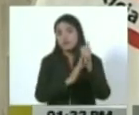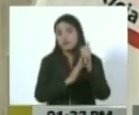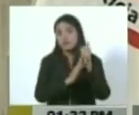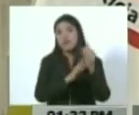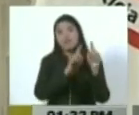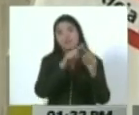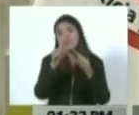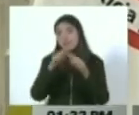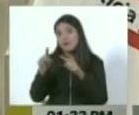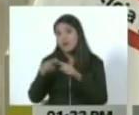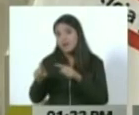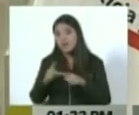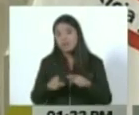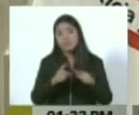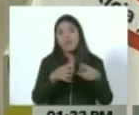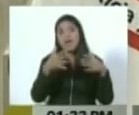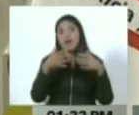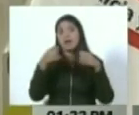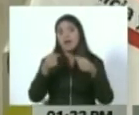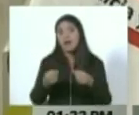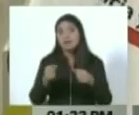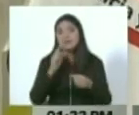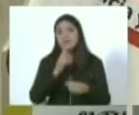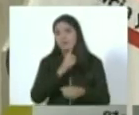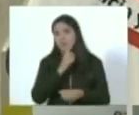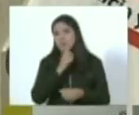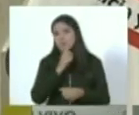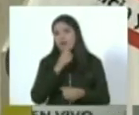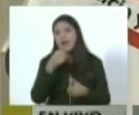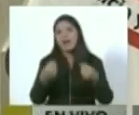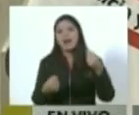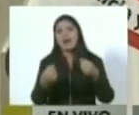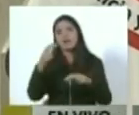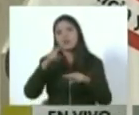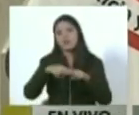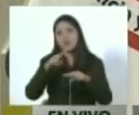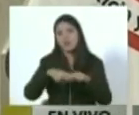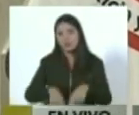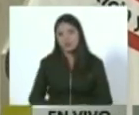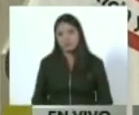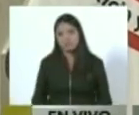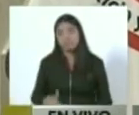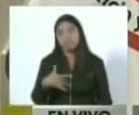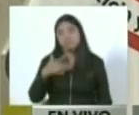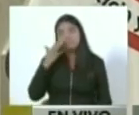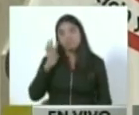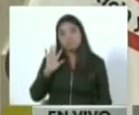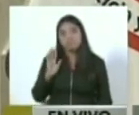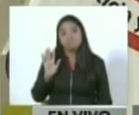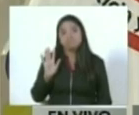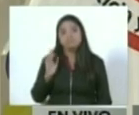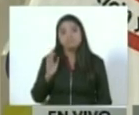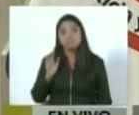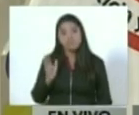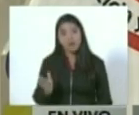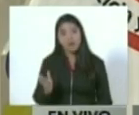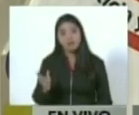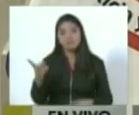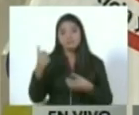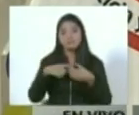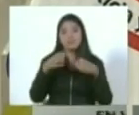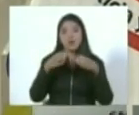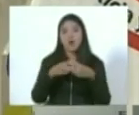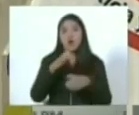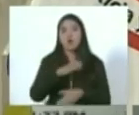las diferentes cárceles, llamado El Carro Negro. Presumimos que por eso forma parte de